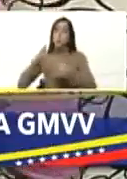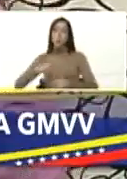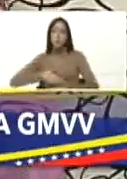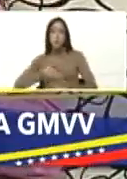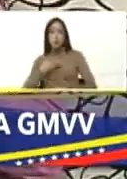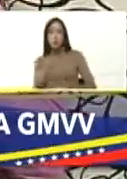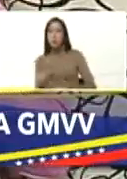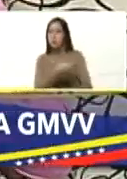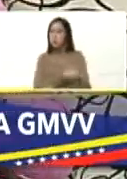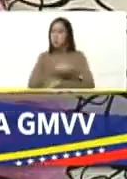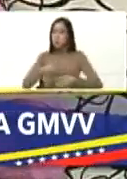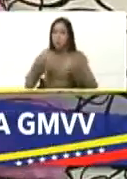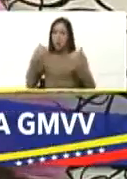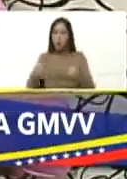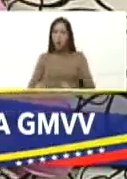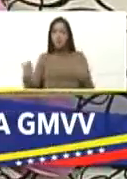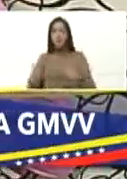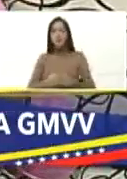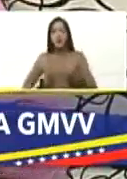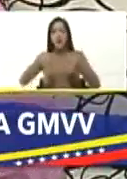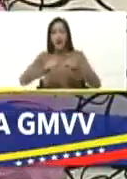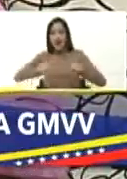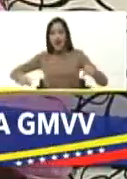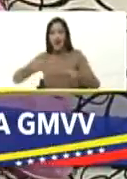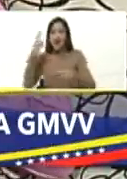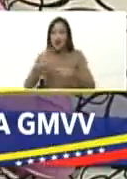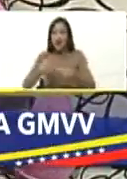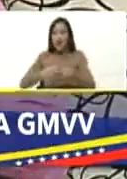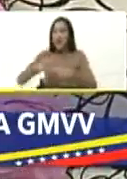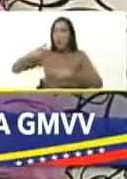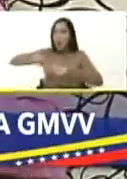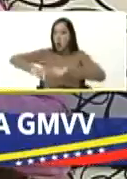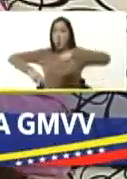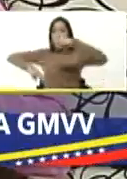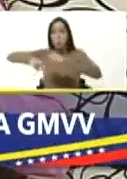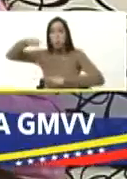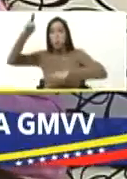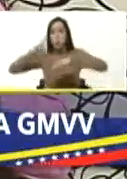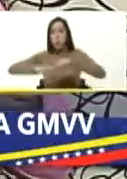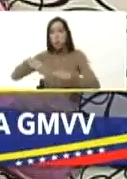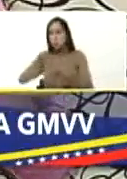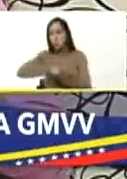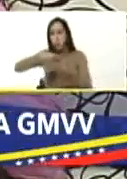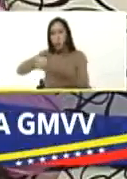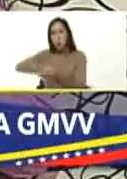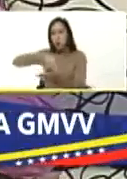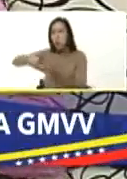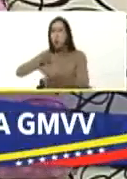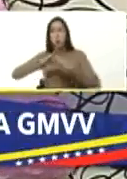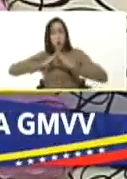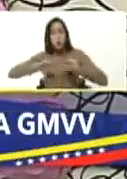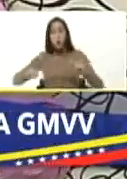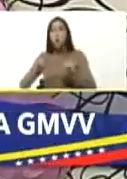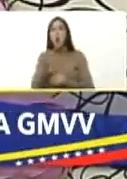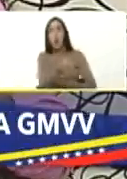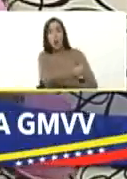producción bueno, de las cabillas, los bloques, el cemento y todo lo que hace falta, las